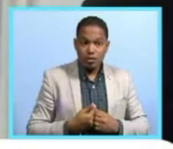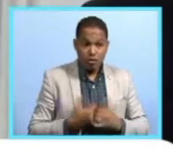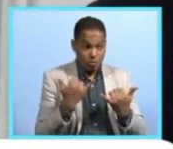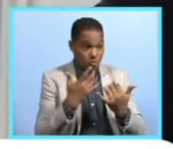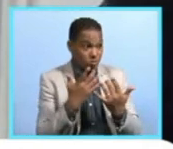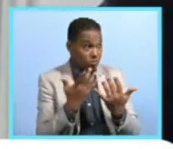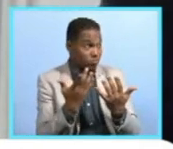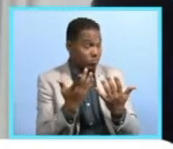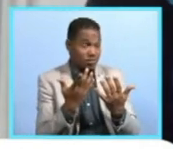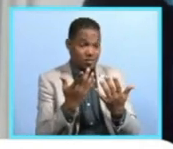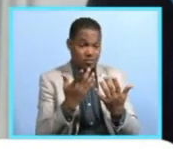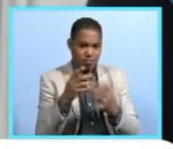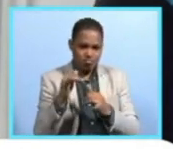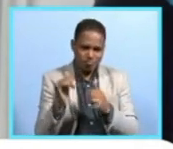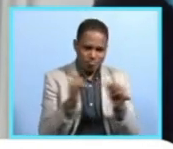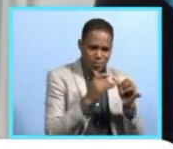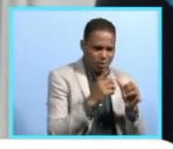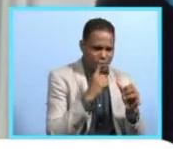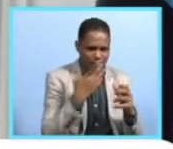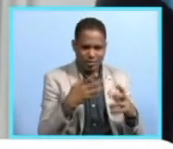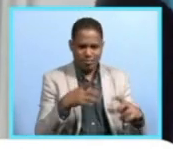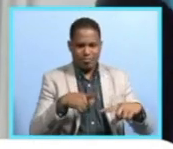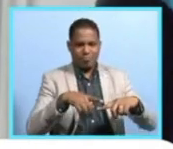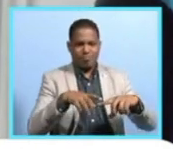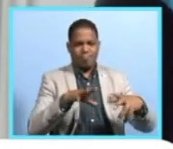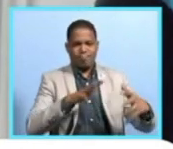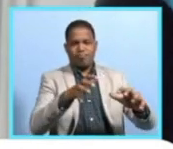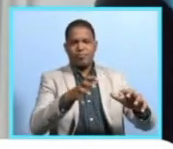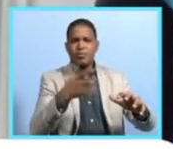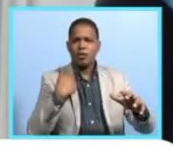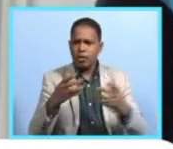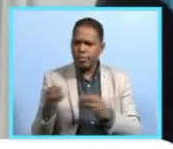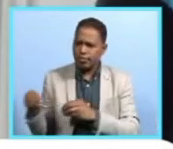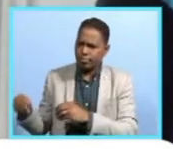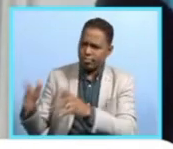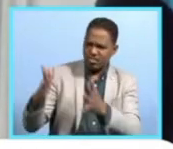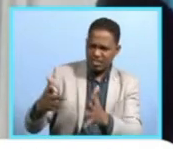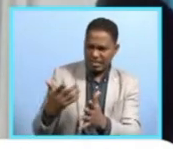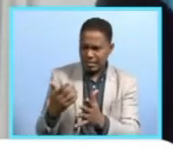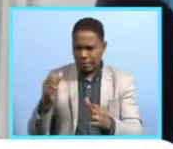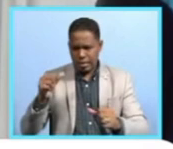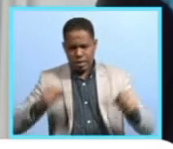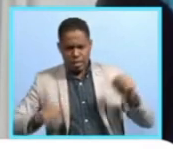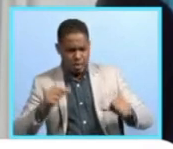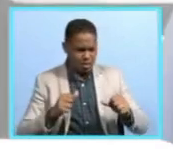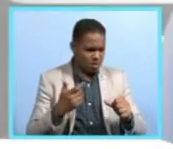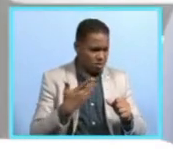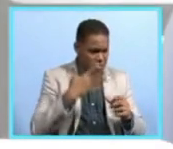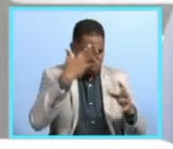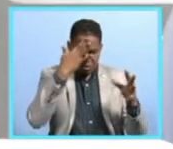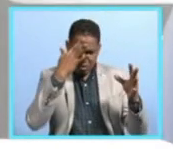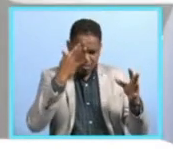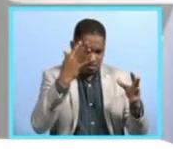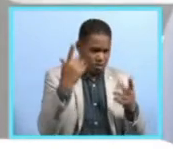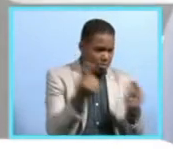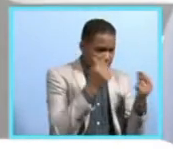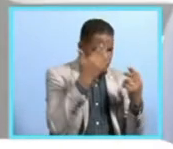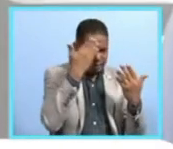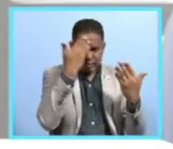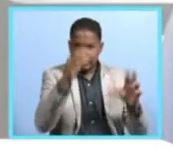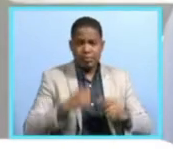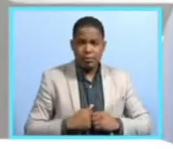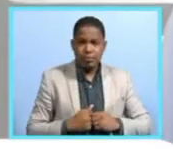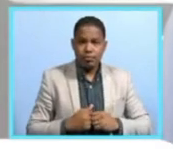No sabemos, los productores están en una incertidumbre porque no hay una definición. Porque tenemos